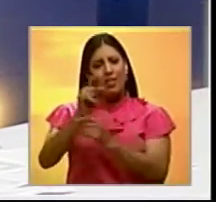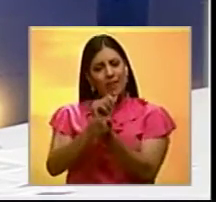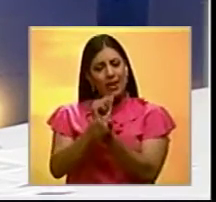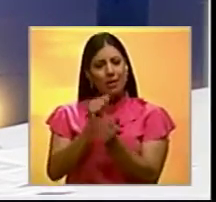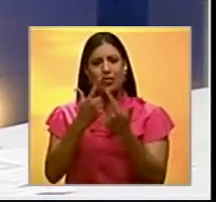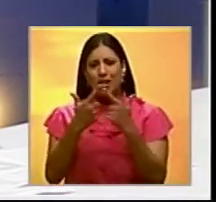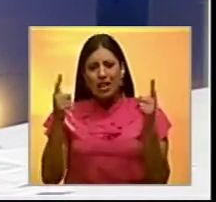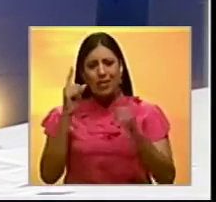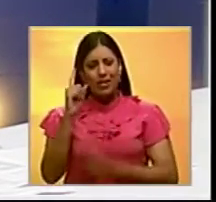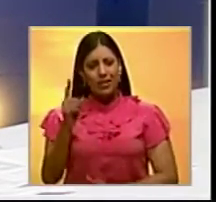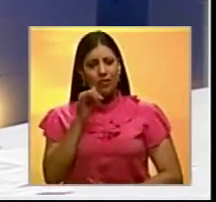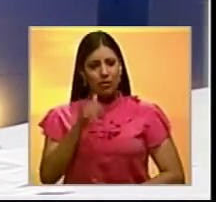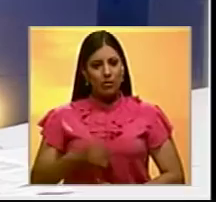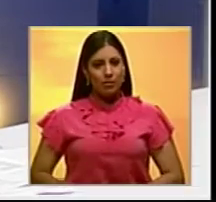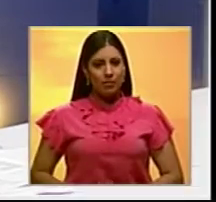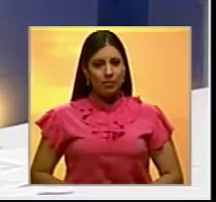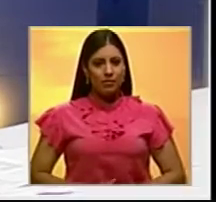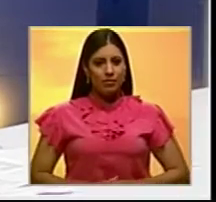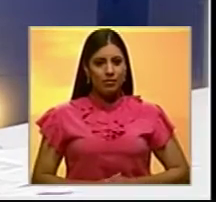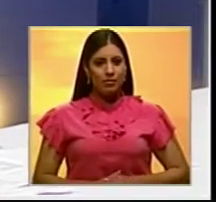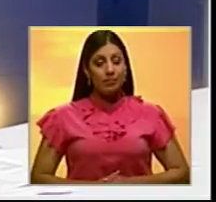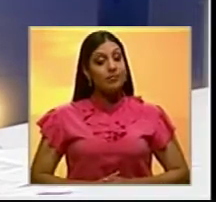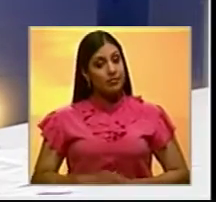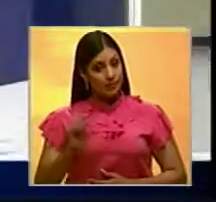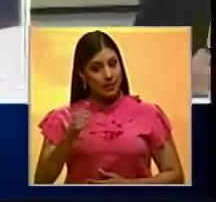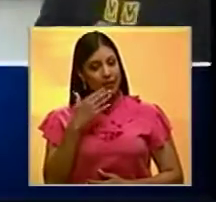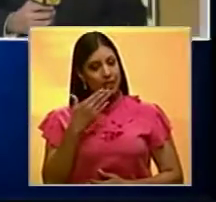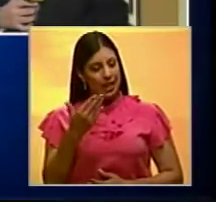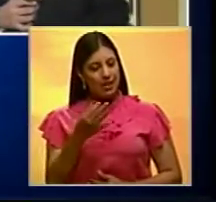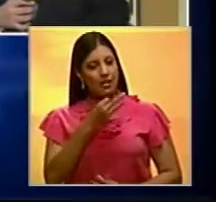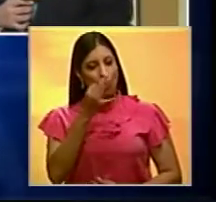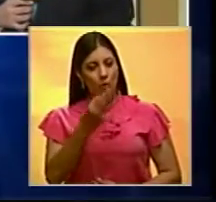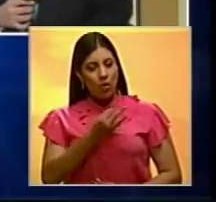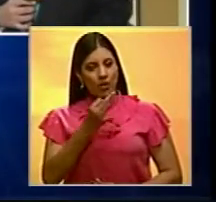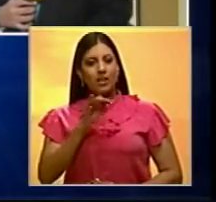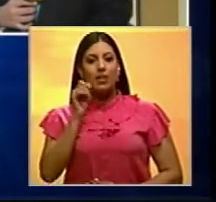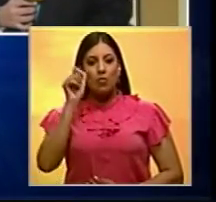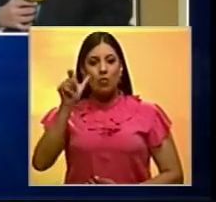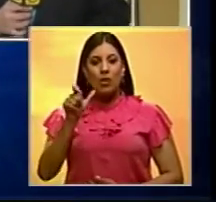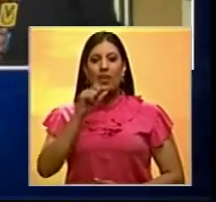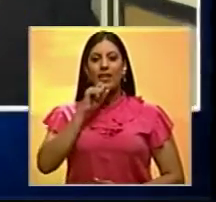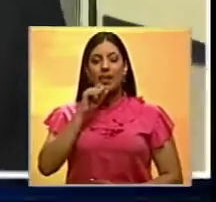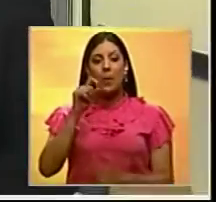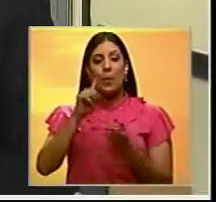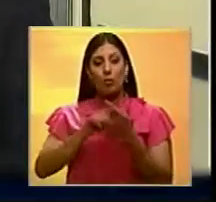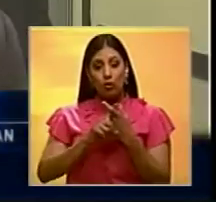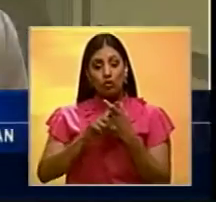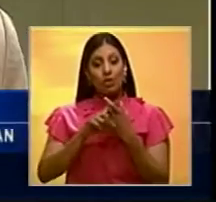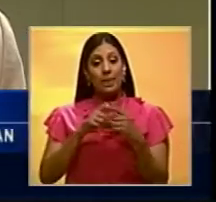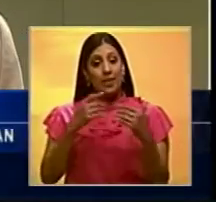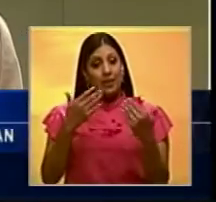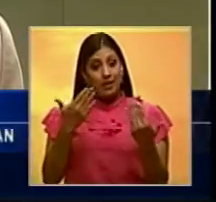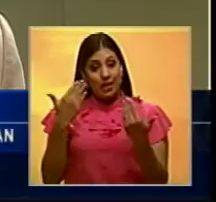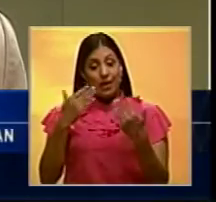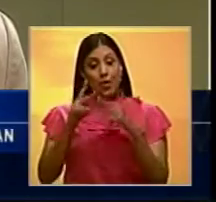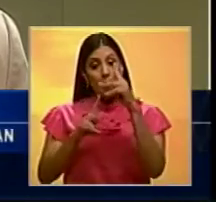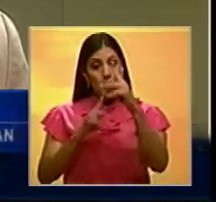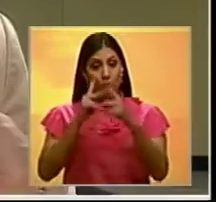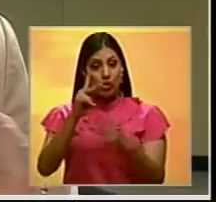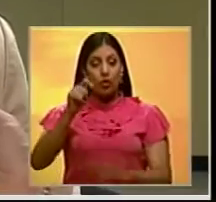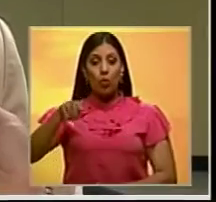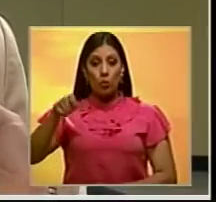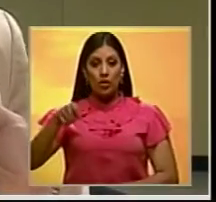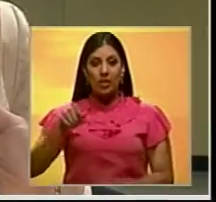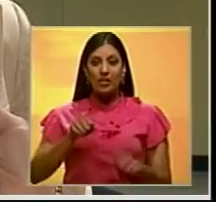prisión. Manuel Covela nos informa. Sí, así es, gracias. Buenas tardes. Silvia Martínez de Jatar señaló que durante el proceso